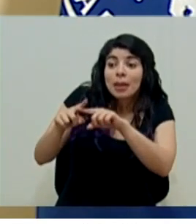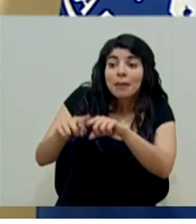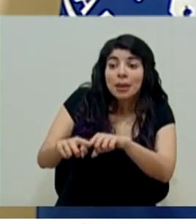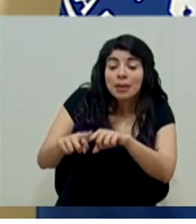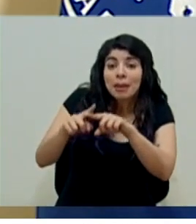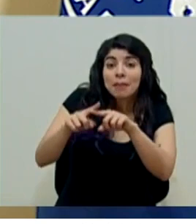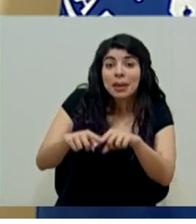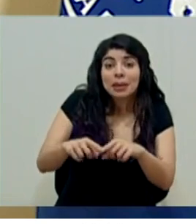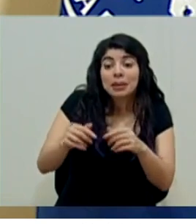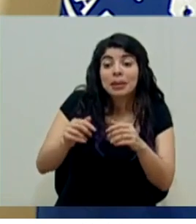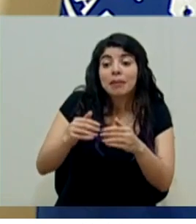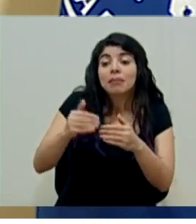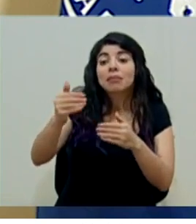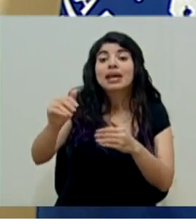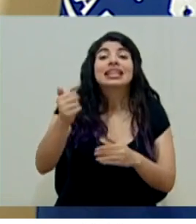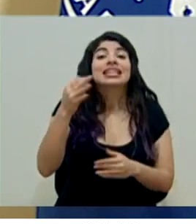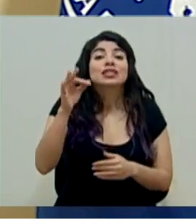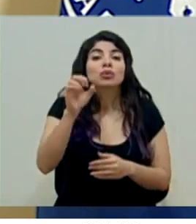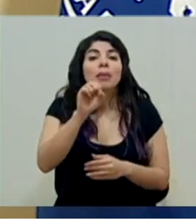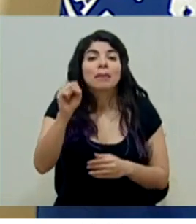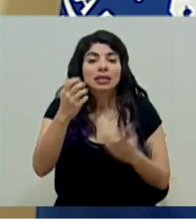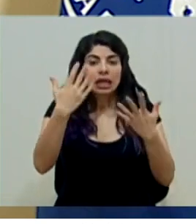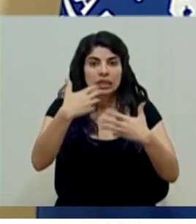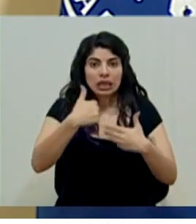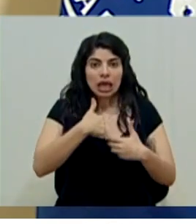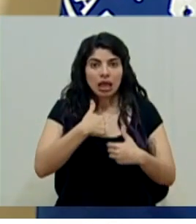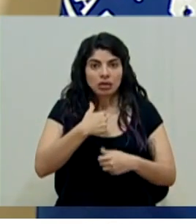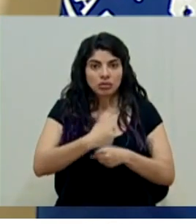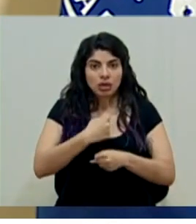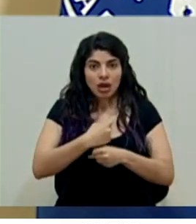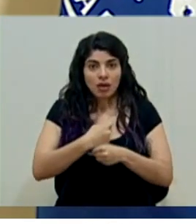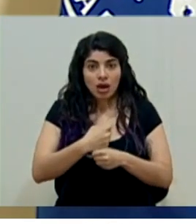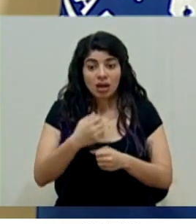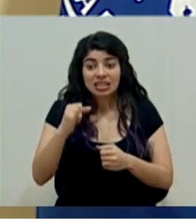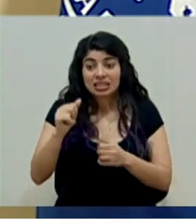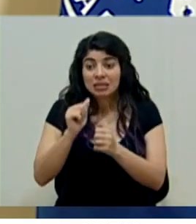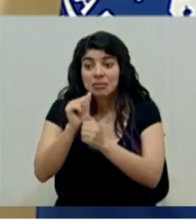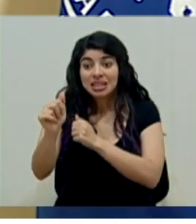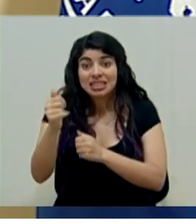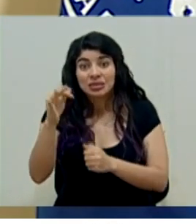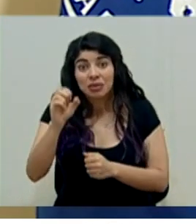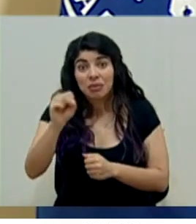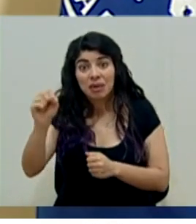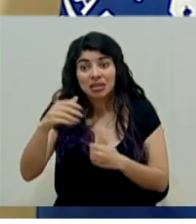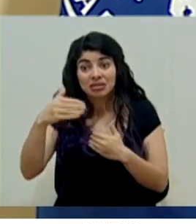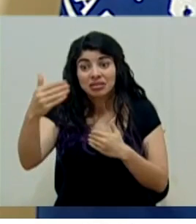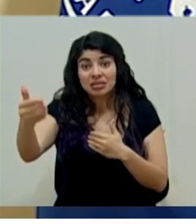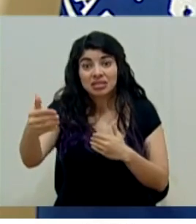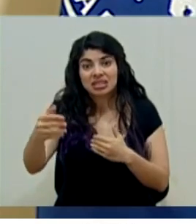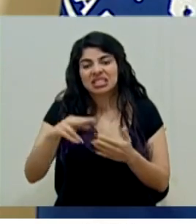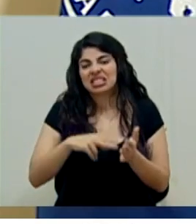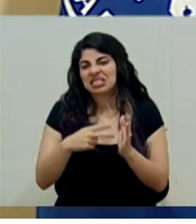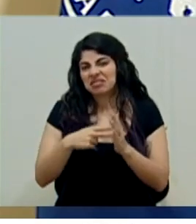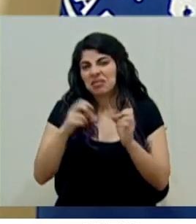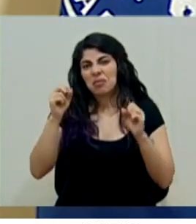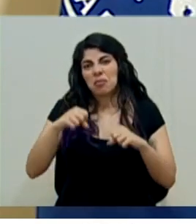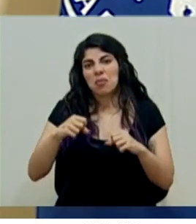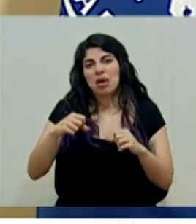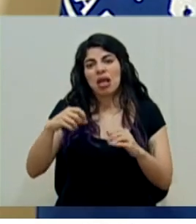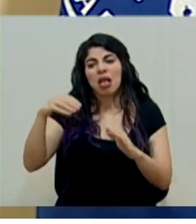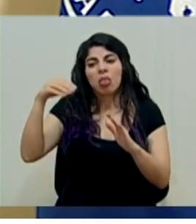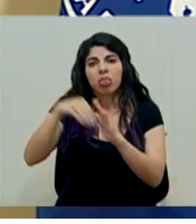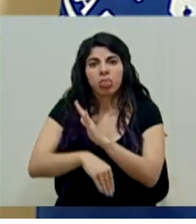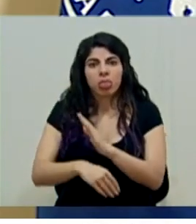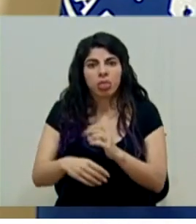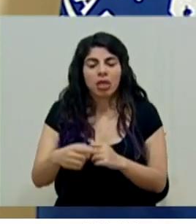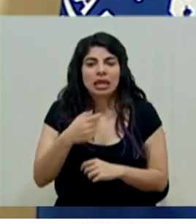los 19 meses que yo tengo para resolver, nos vamos a ver sumidos en una crisis por evadir el